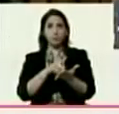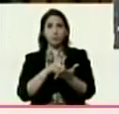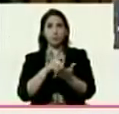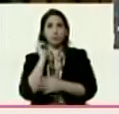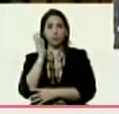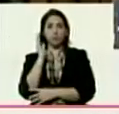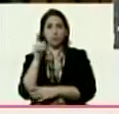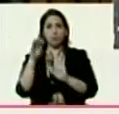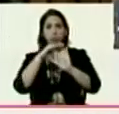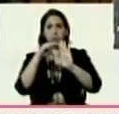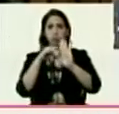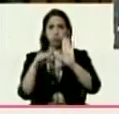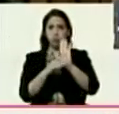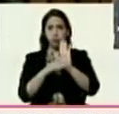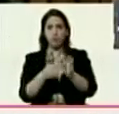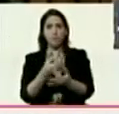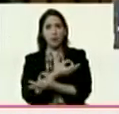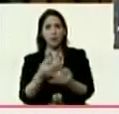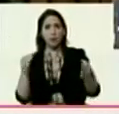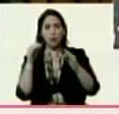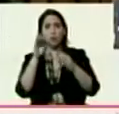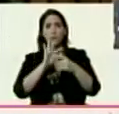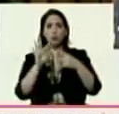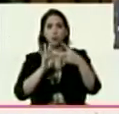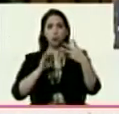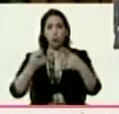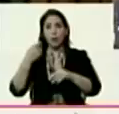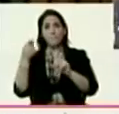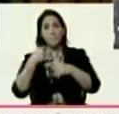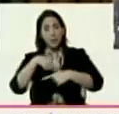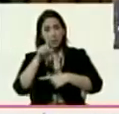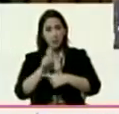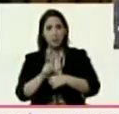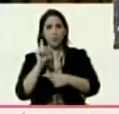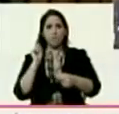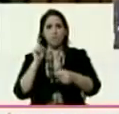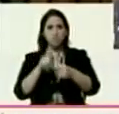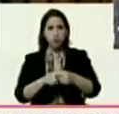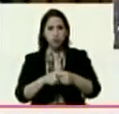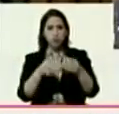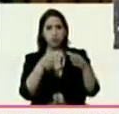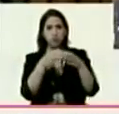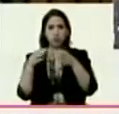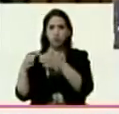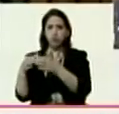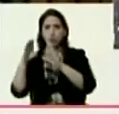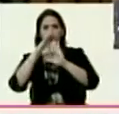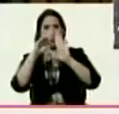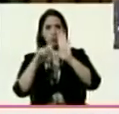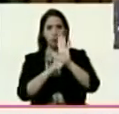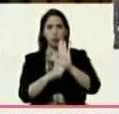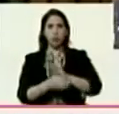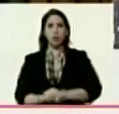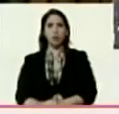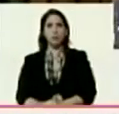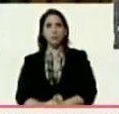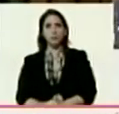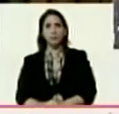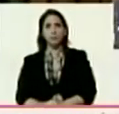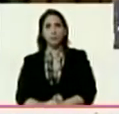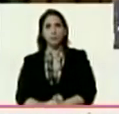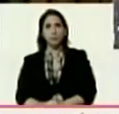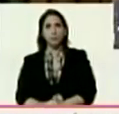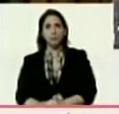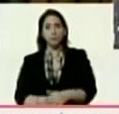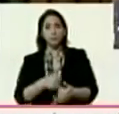cumplimiento efectivo de sus funciones, principios que son parte del bloque de la constitucionalidad.